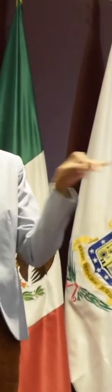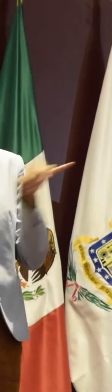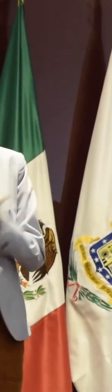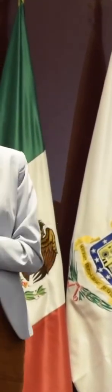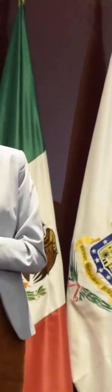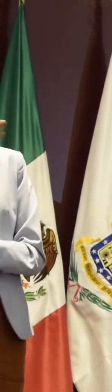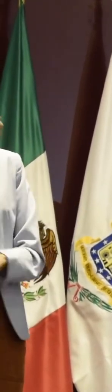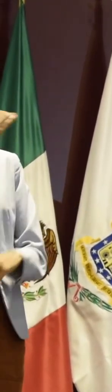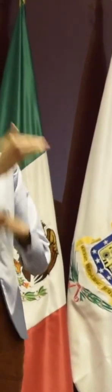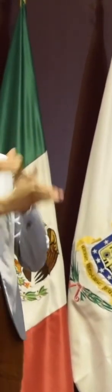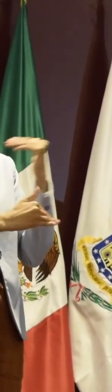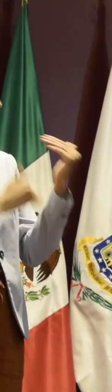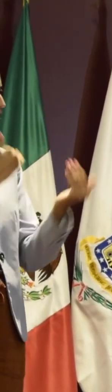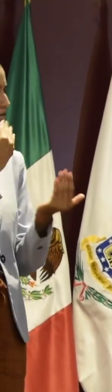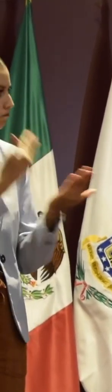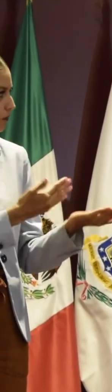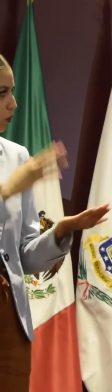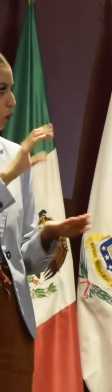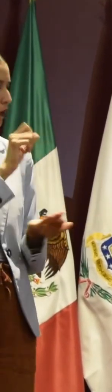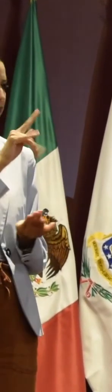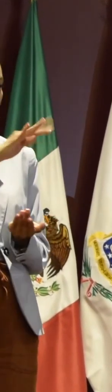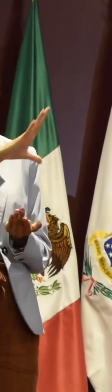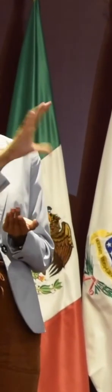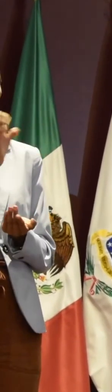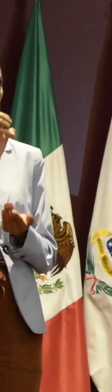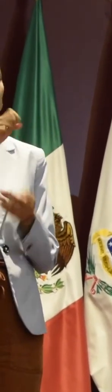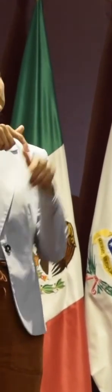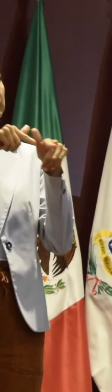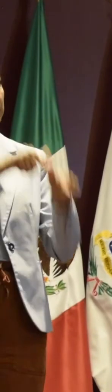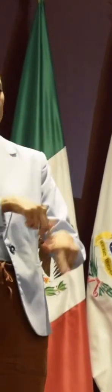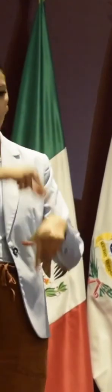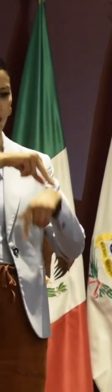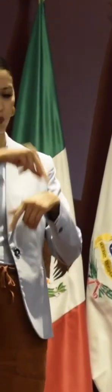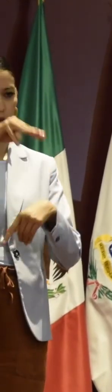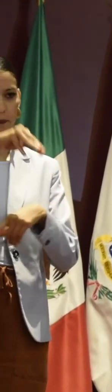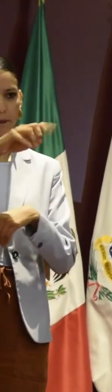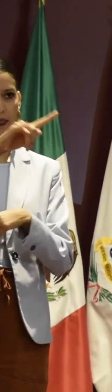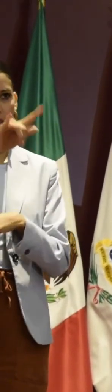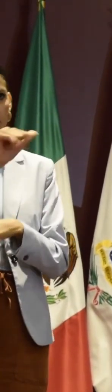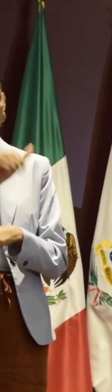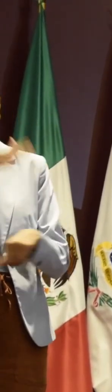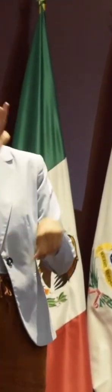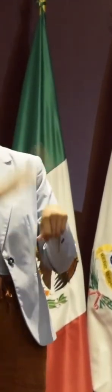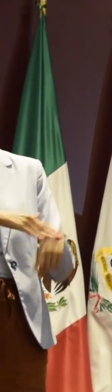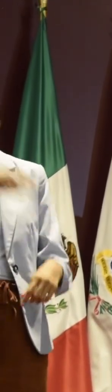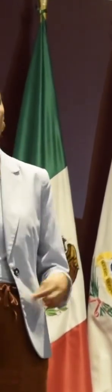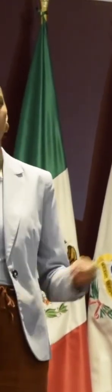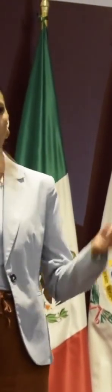paso, Cuauhtémoc, lo tenemos que mantener, doctor Méndez, y más